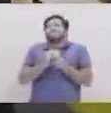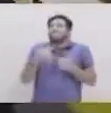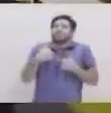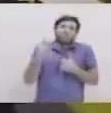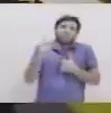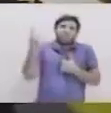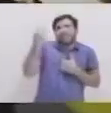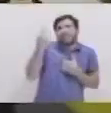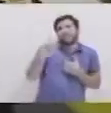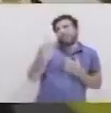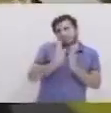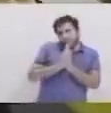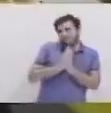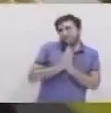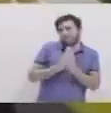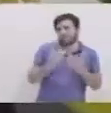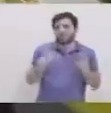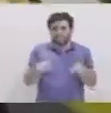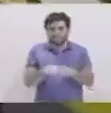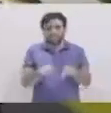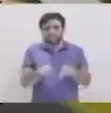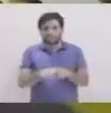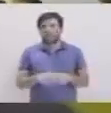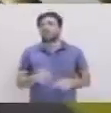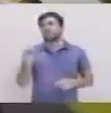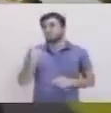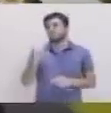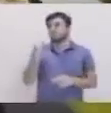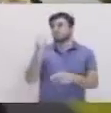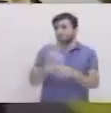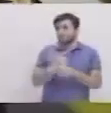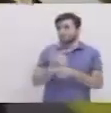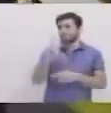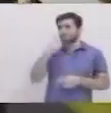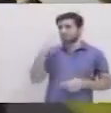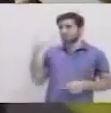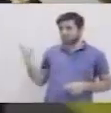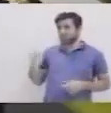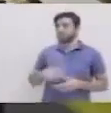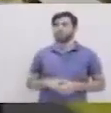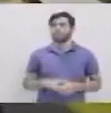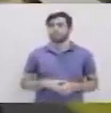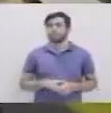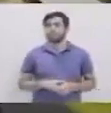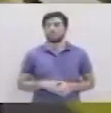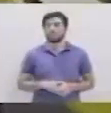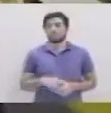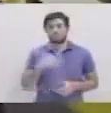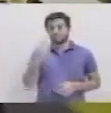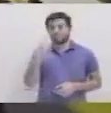ay, no me regañes, algo así se me vino a la mente. Exactamente.